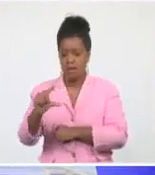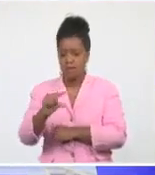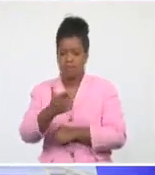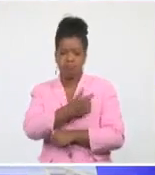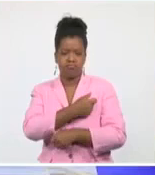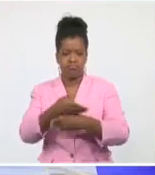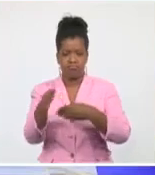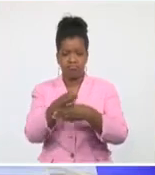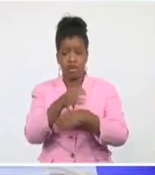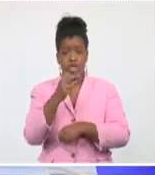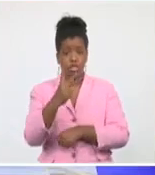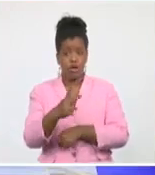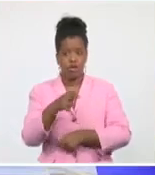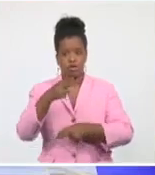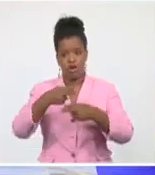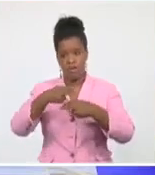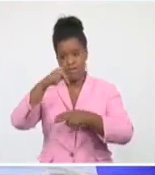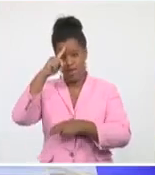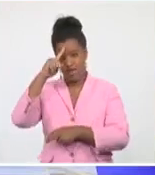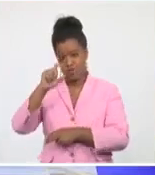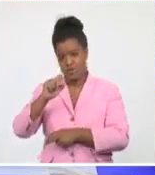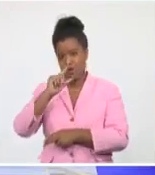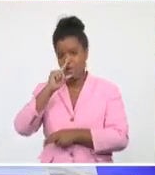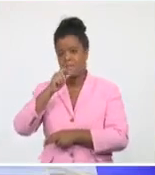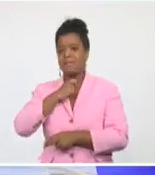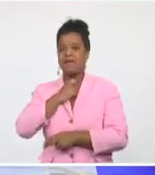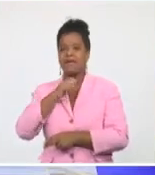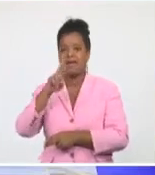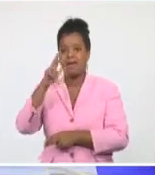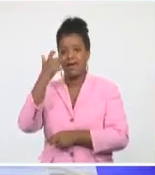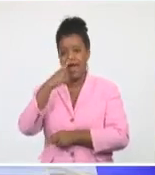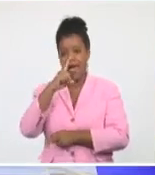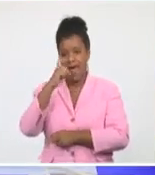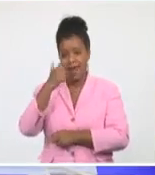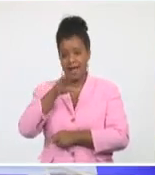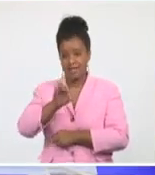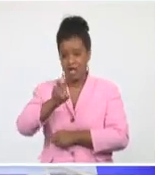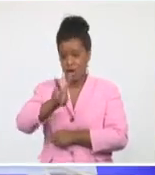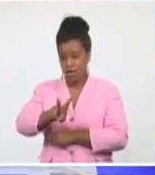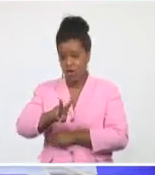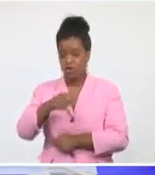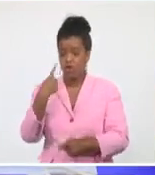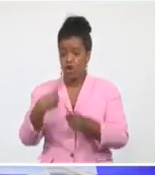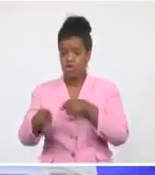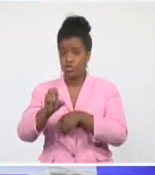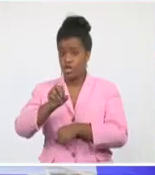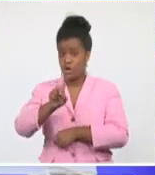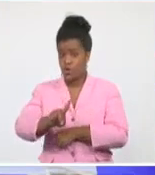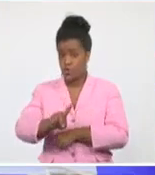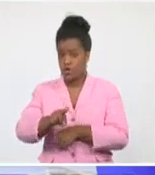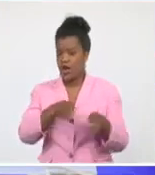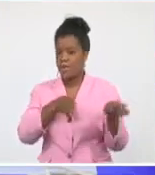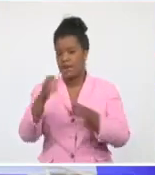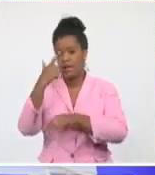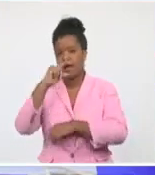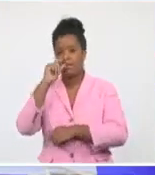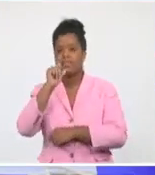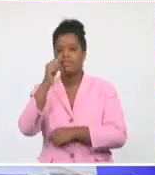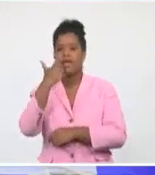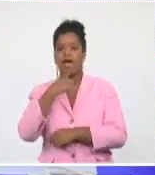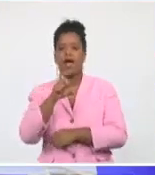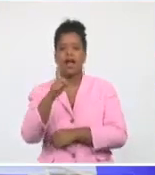2 de ellos, Soberana, Cerodot y Abdala, en fase 3 de ensayo clínico, y esperamos inmunizar a toda la población